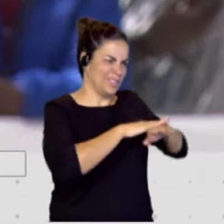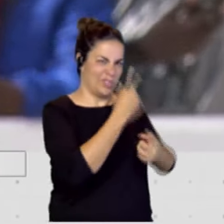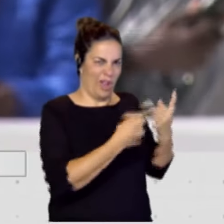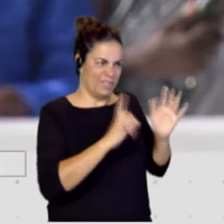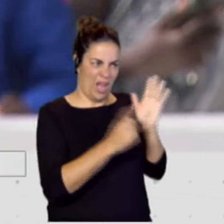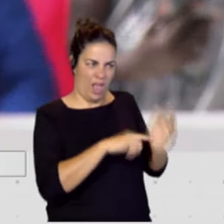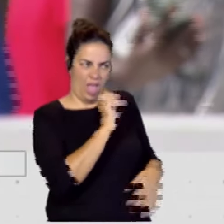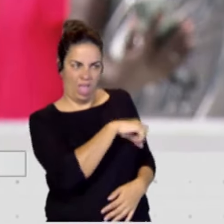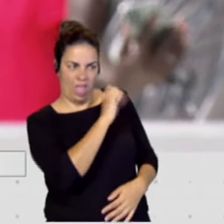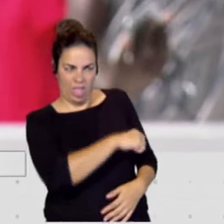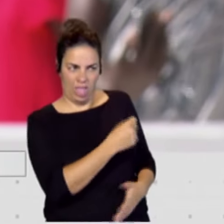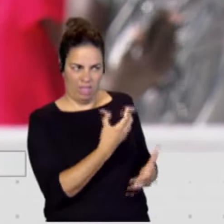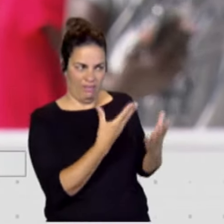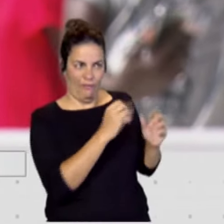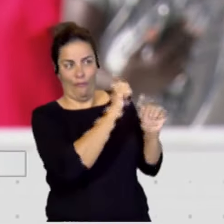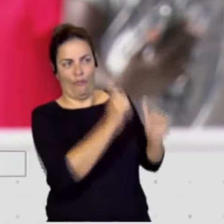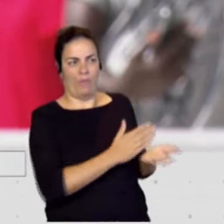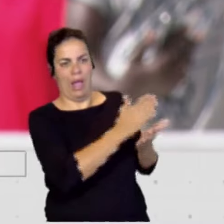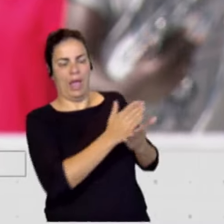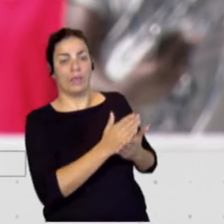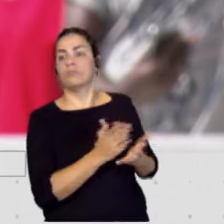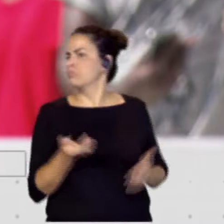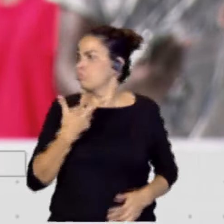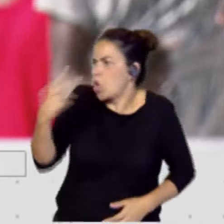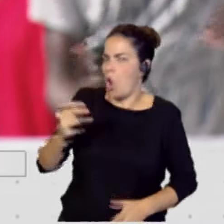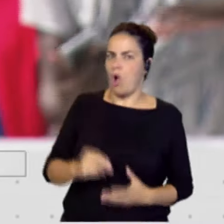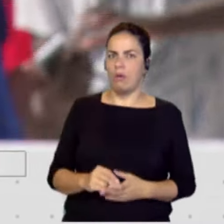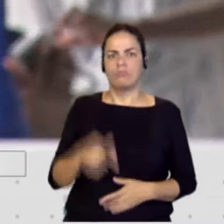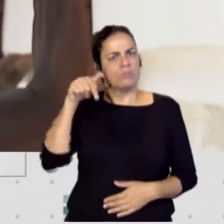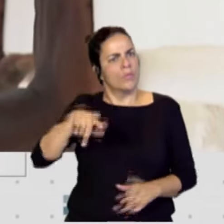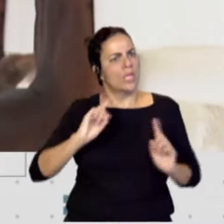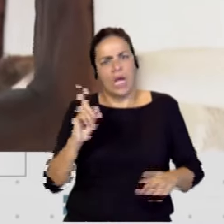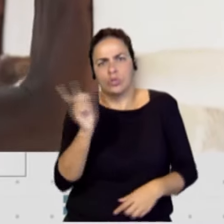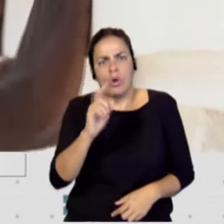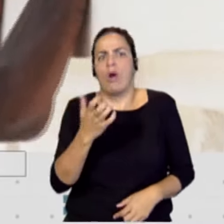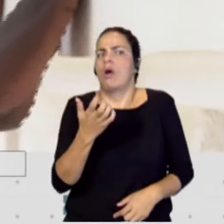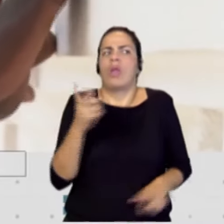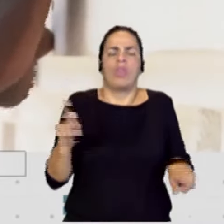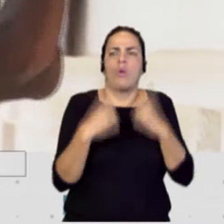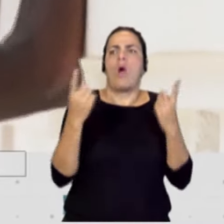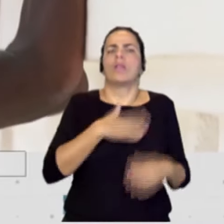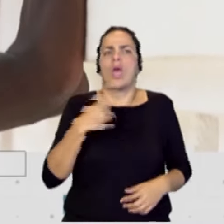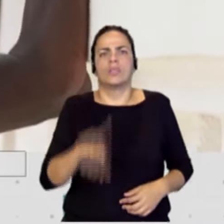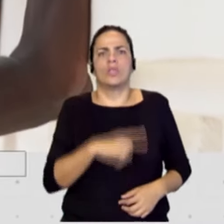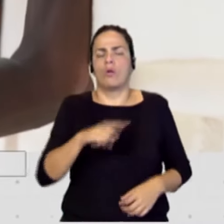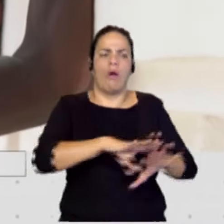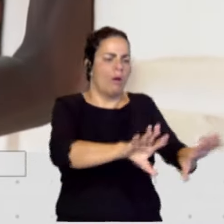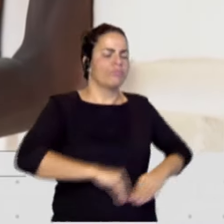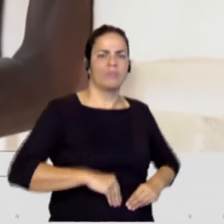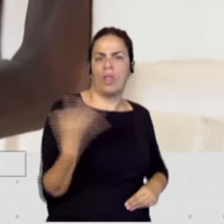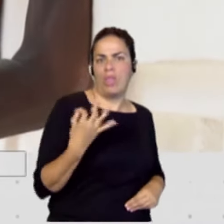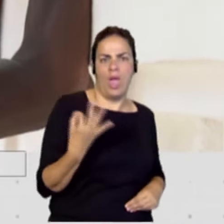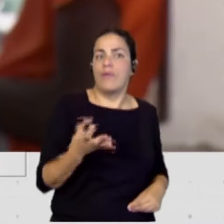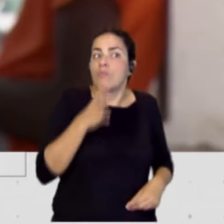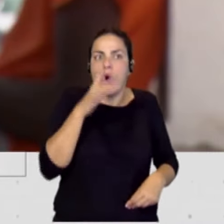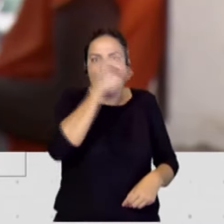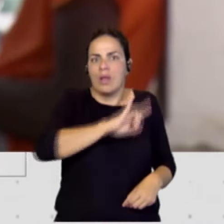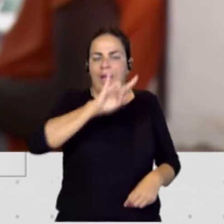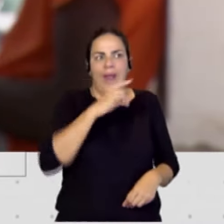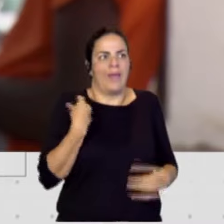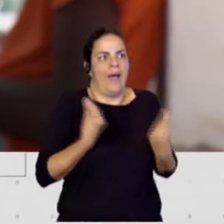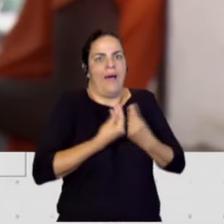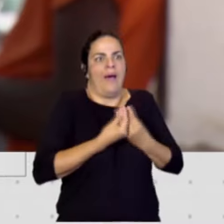est no en este caso no te guste o no tienes que acogerlo porque Canarias no puede soportar y tú no puedes